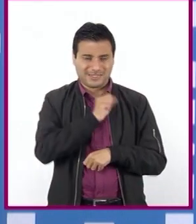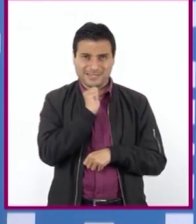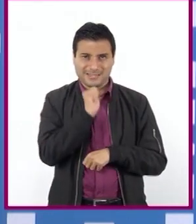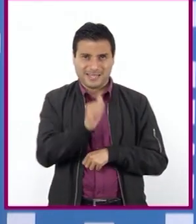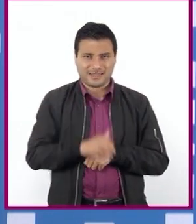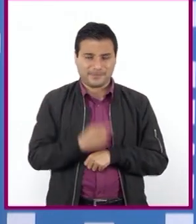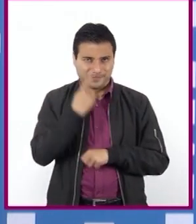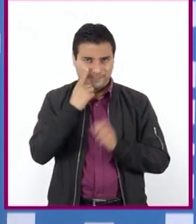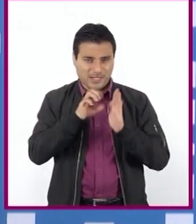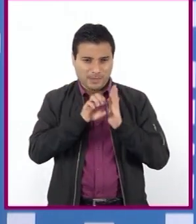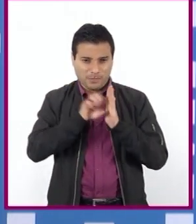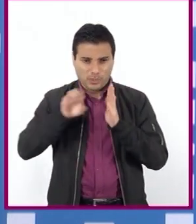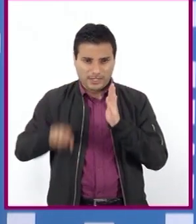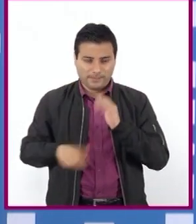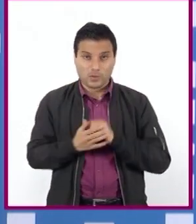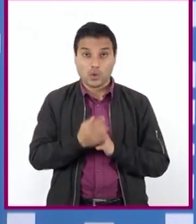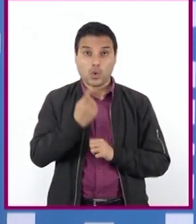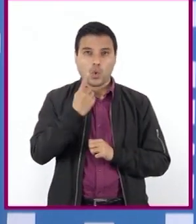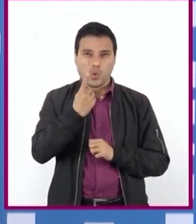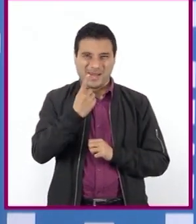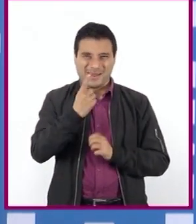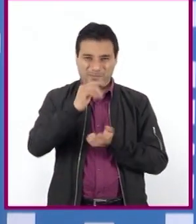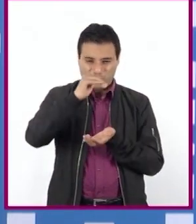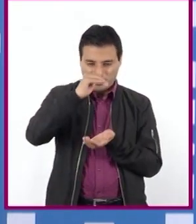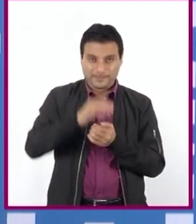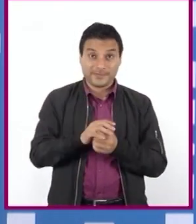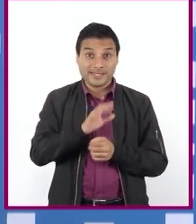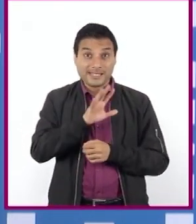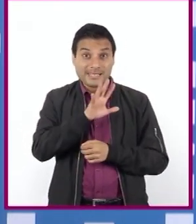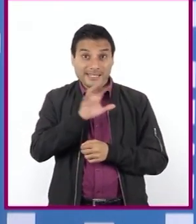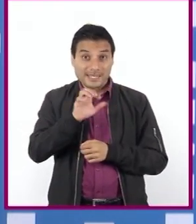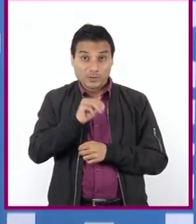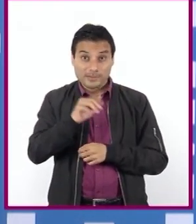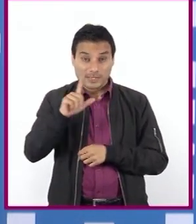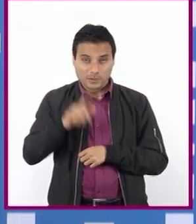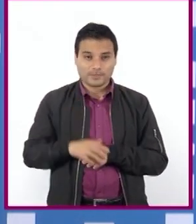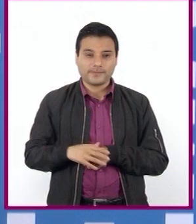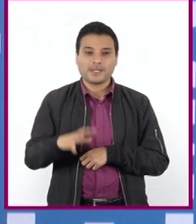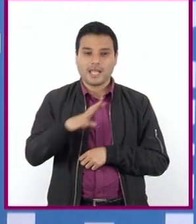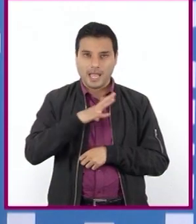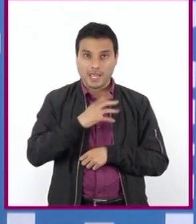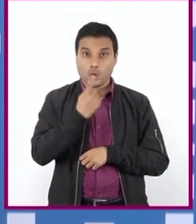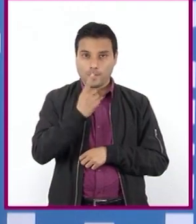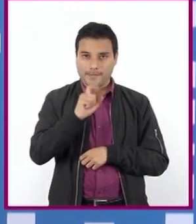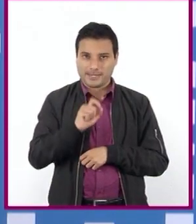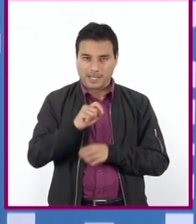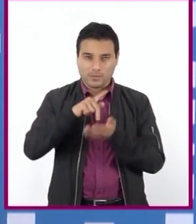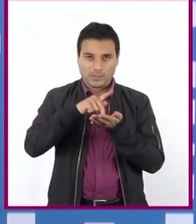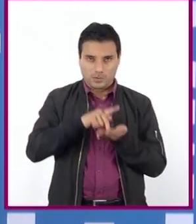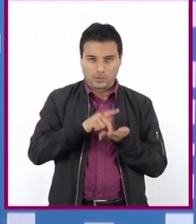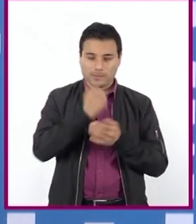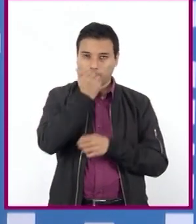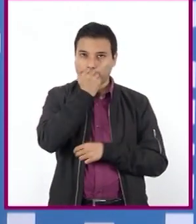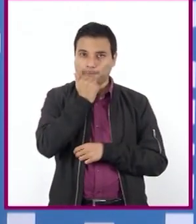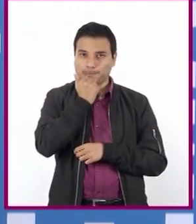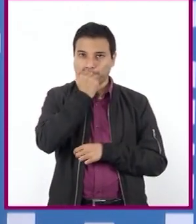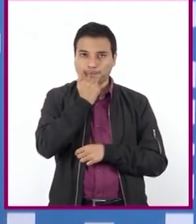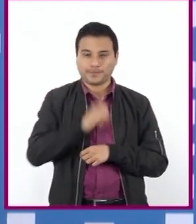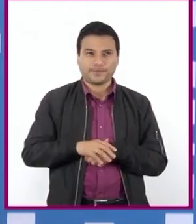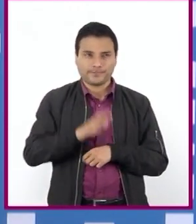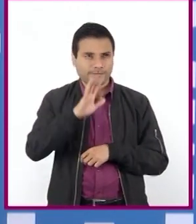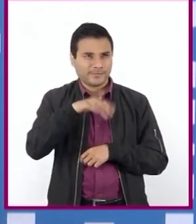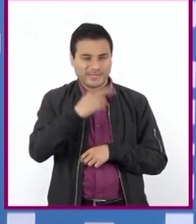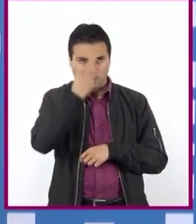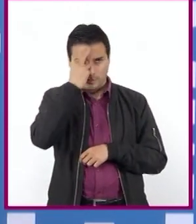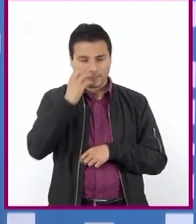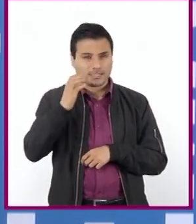una botella de 500 mililitros contiene un 1/20 de kilogramo de azúcar. Víctor, ¿recuerdas que